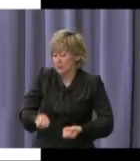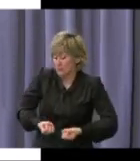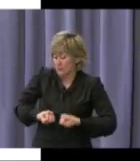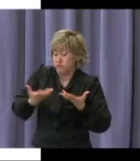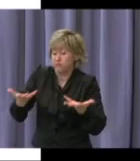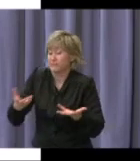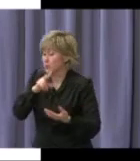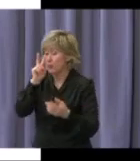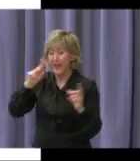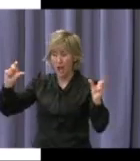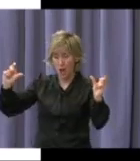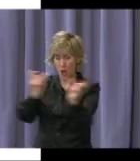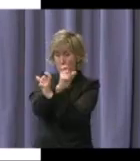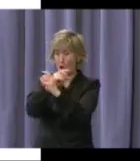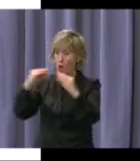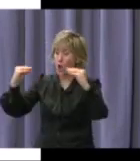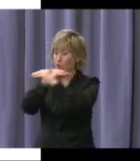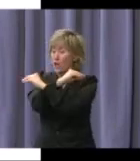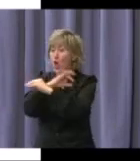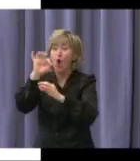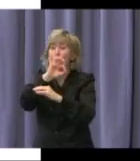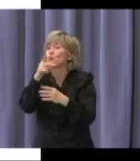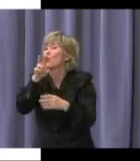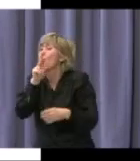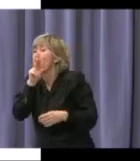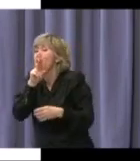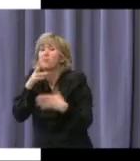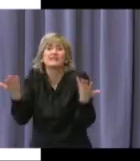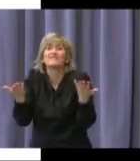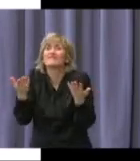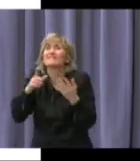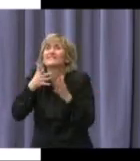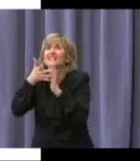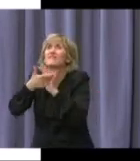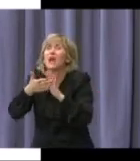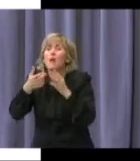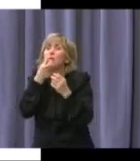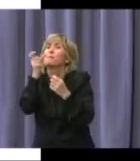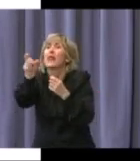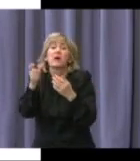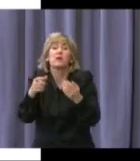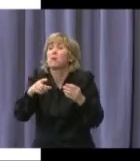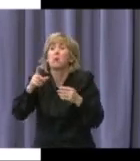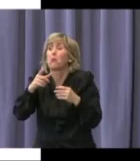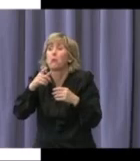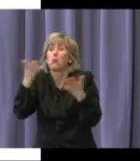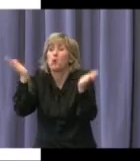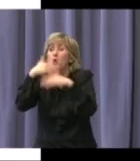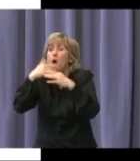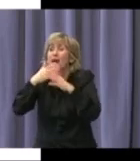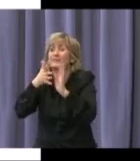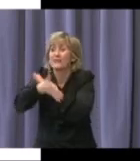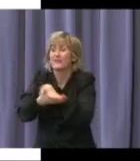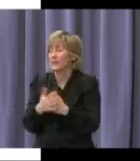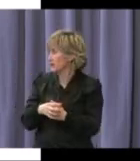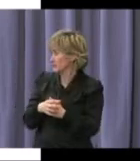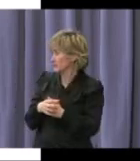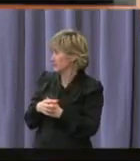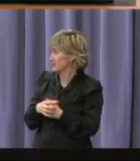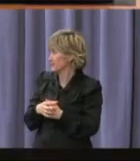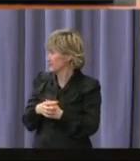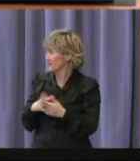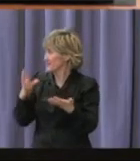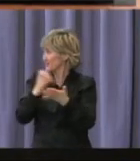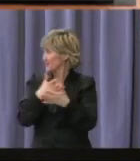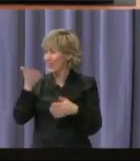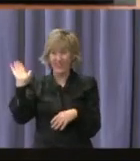todo lo contrario o cuando no te sale nada. Porque, a ver, la primera dama todo el mundo sabe lo que es, ¿no? La